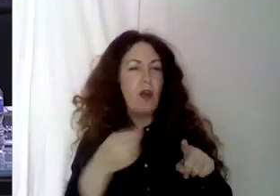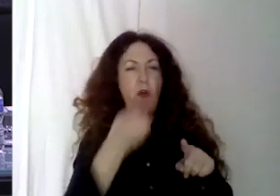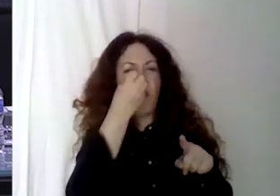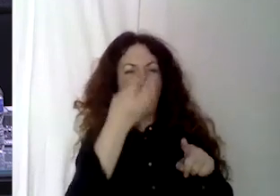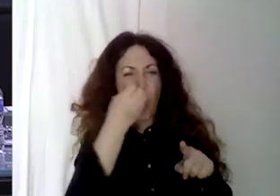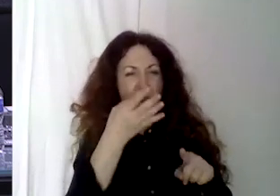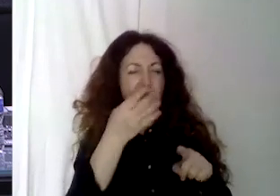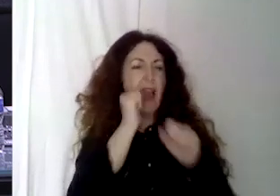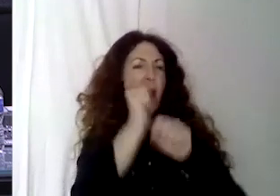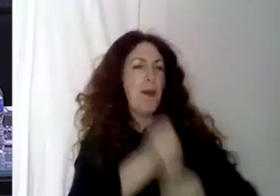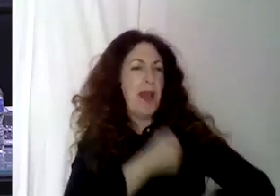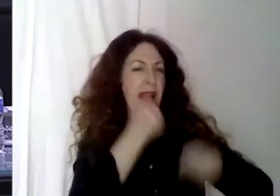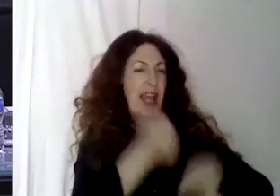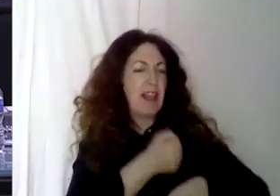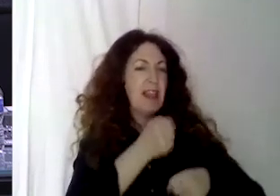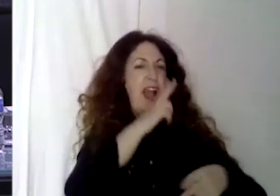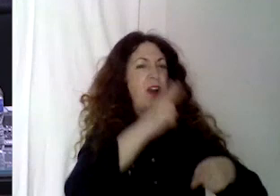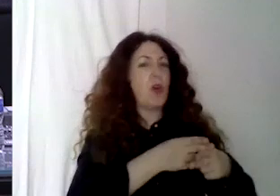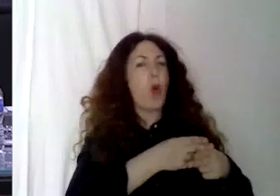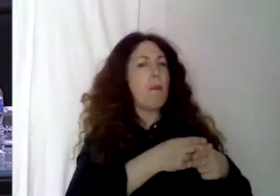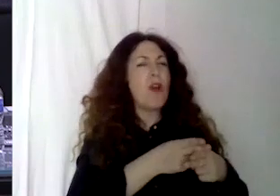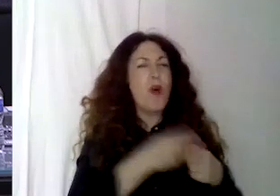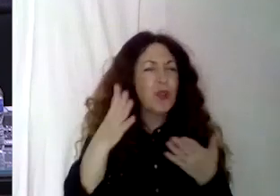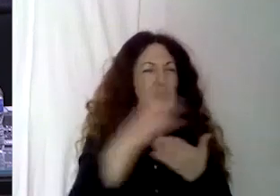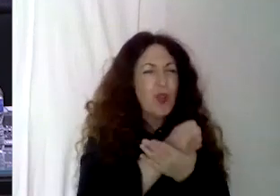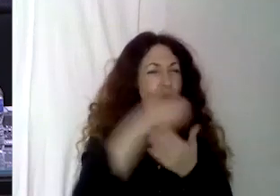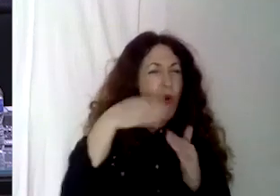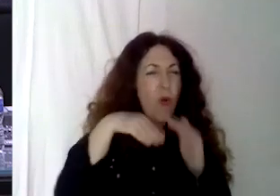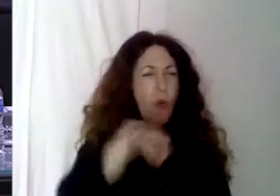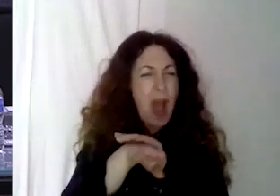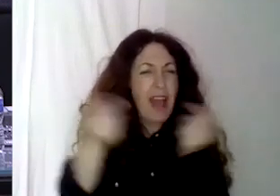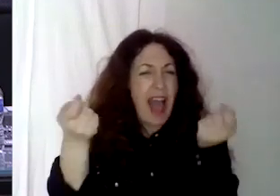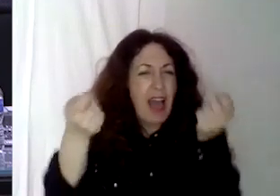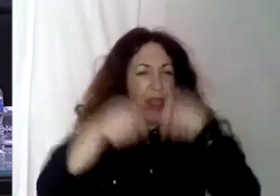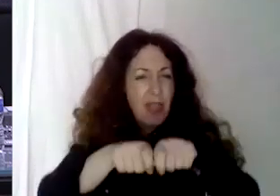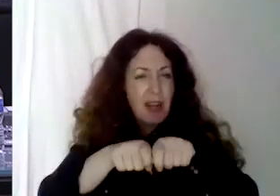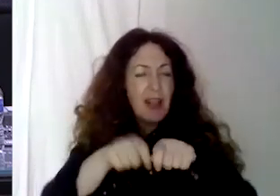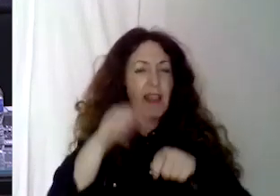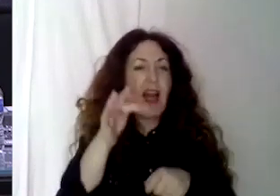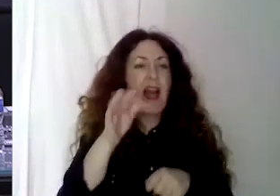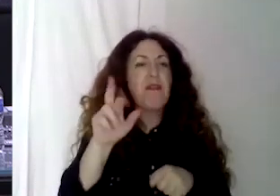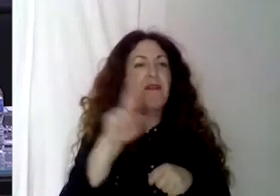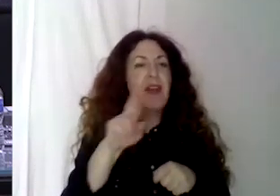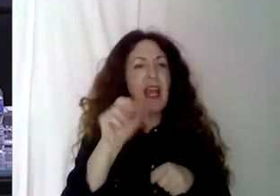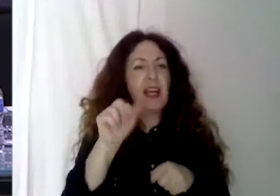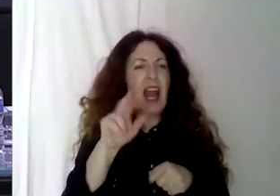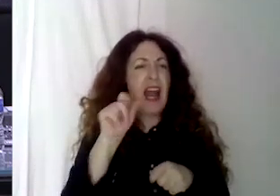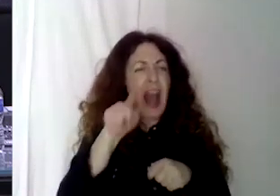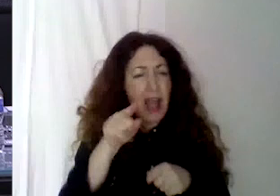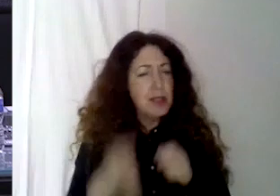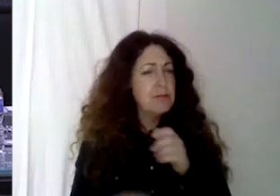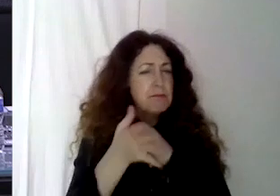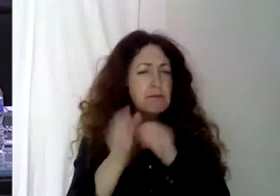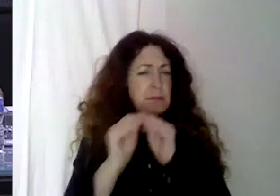grandes ciudades. No, la cultura está encerrada en Ferrara. Allí, en Ferrara, se ha construido la literatura, la gran literatura. Allí